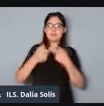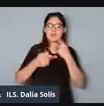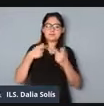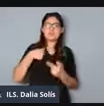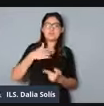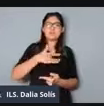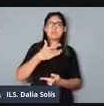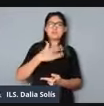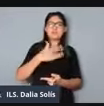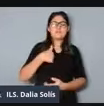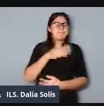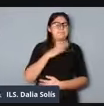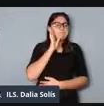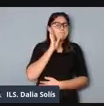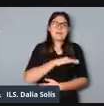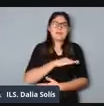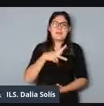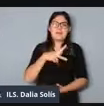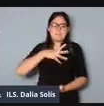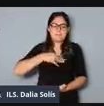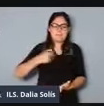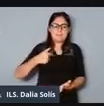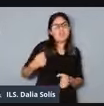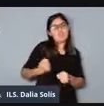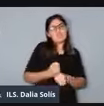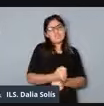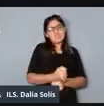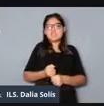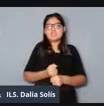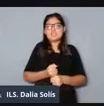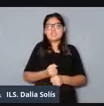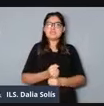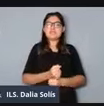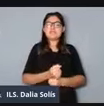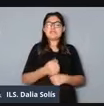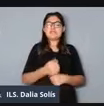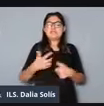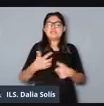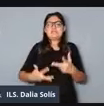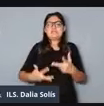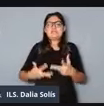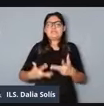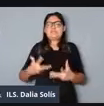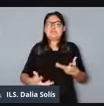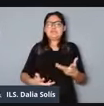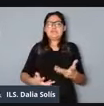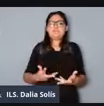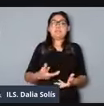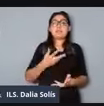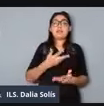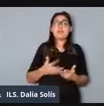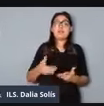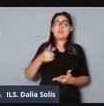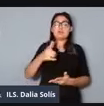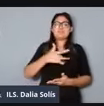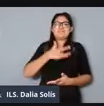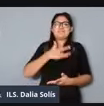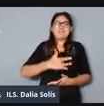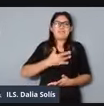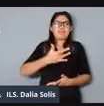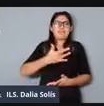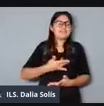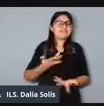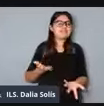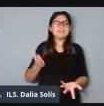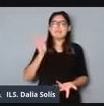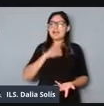¿no? Bueno, y aquí está, la sensación de culpa que no puedo sustituir con el juguete, con el premio,